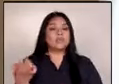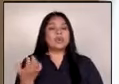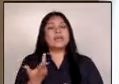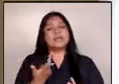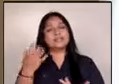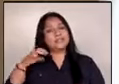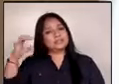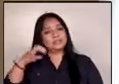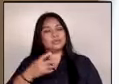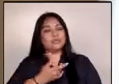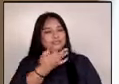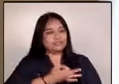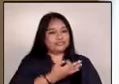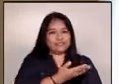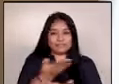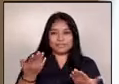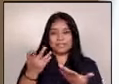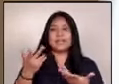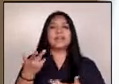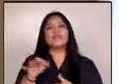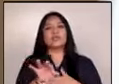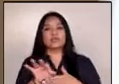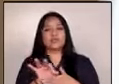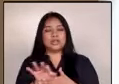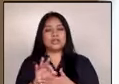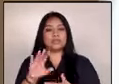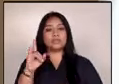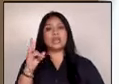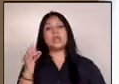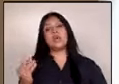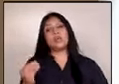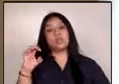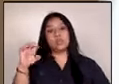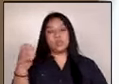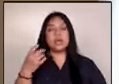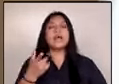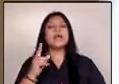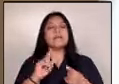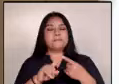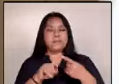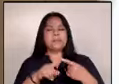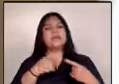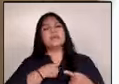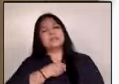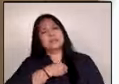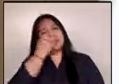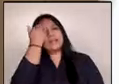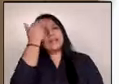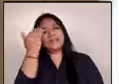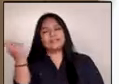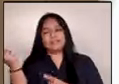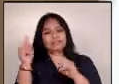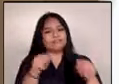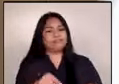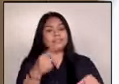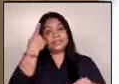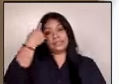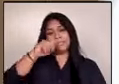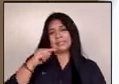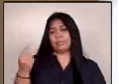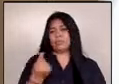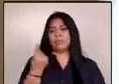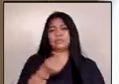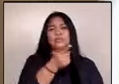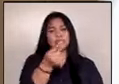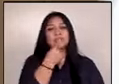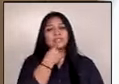distinguidos funcionarios de la Unión Europea primero que nada agradecer su presencia en ese día excepcional que usted